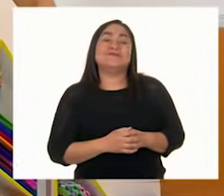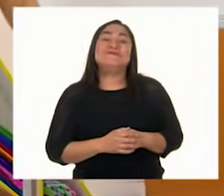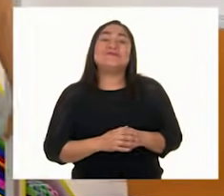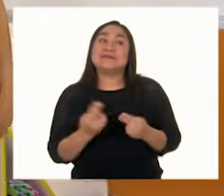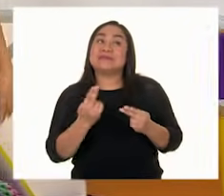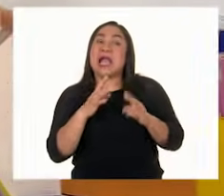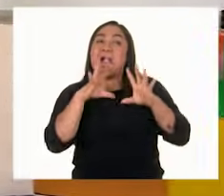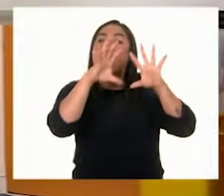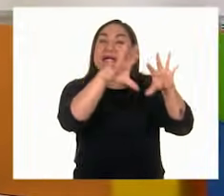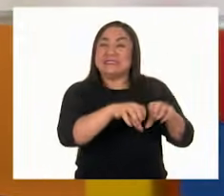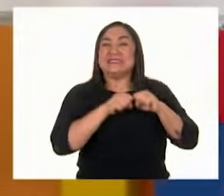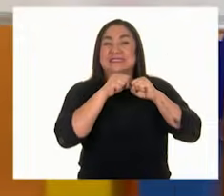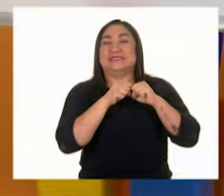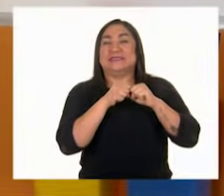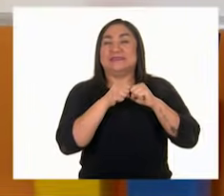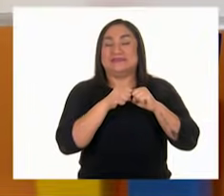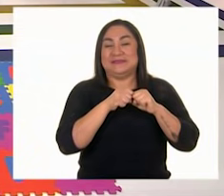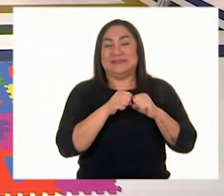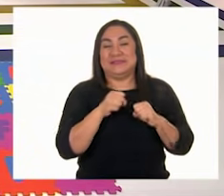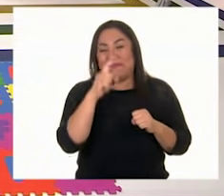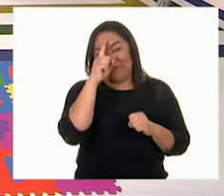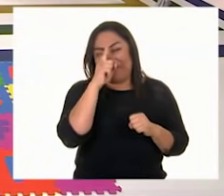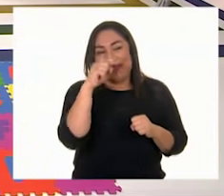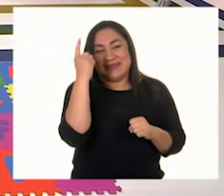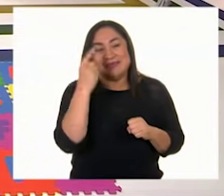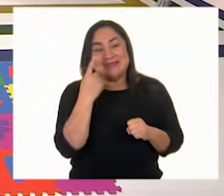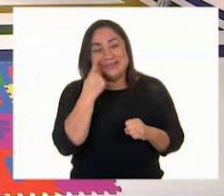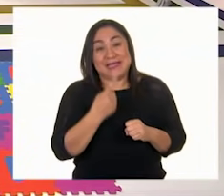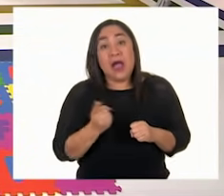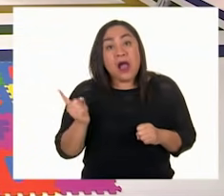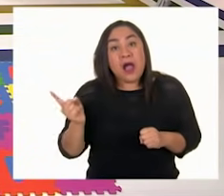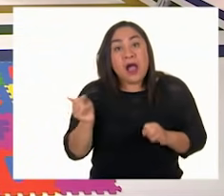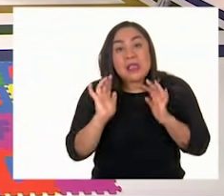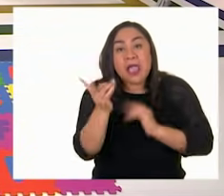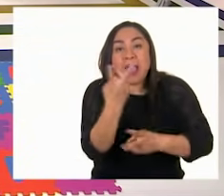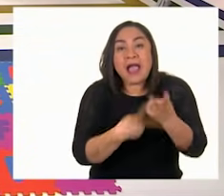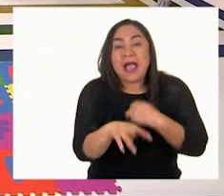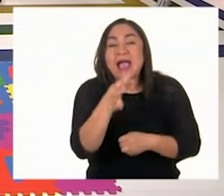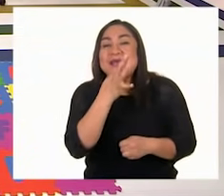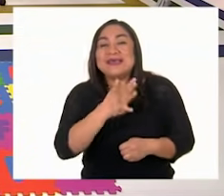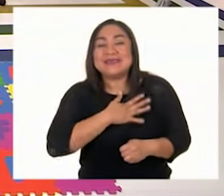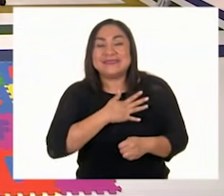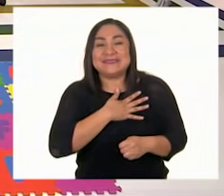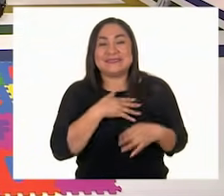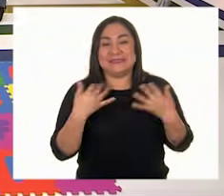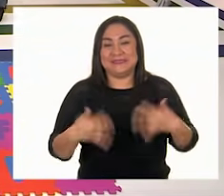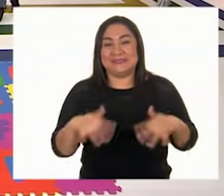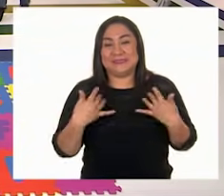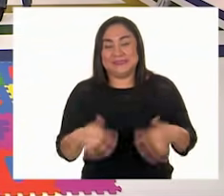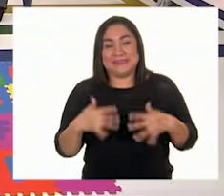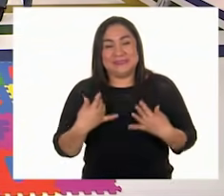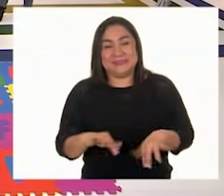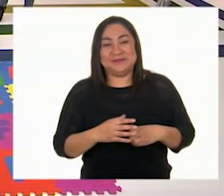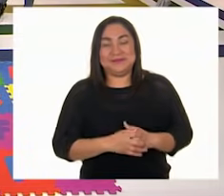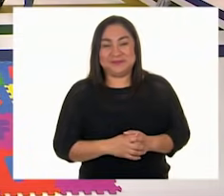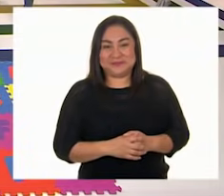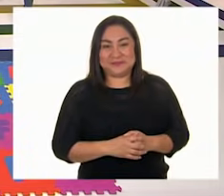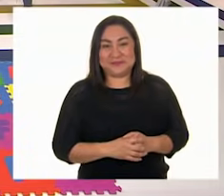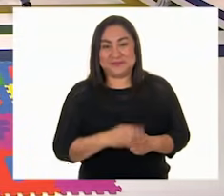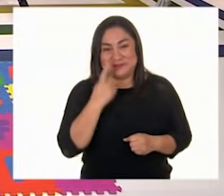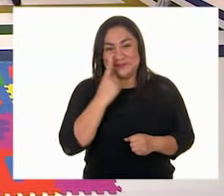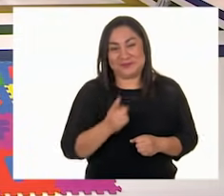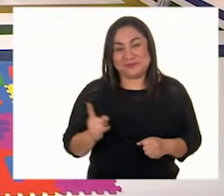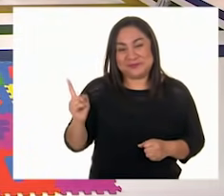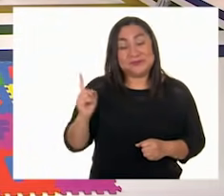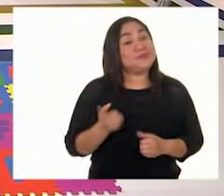mejor. Sí, mírenla. ¡Ahí está, mire! ¡Ahí está! Es el tocayazo, ¿verdad? ¡Hola, tocayazo!